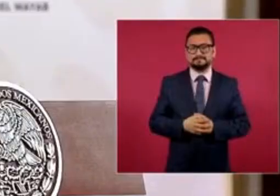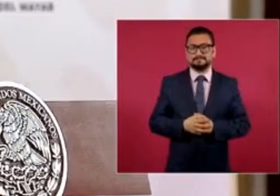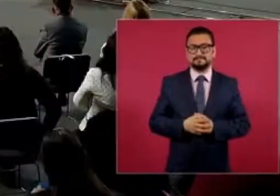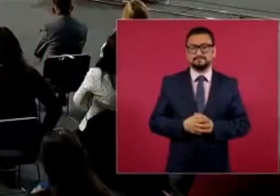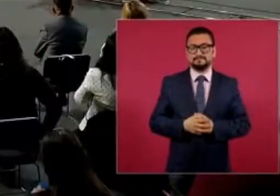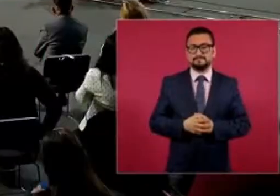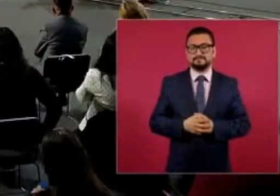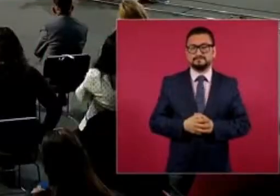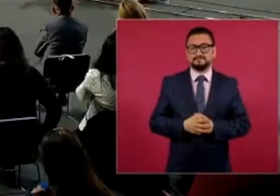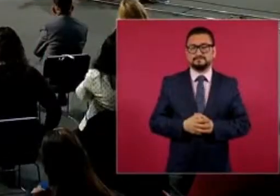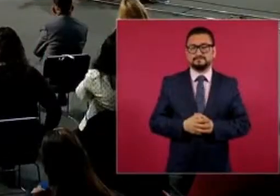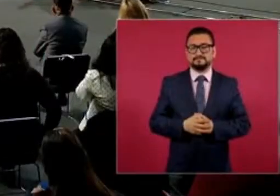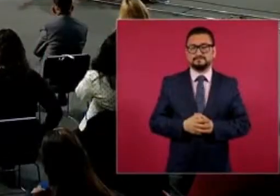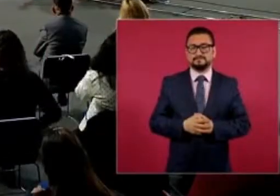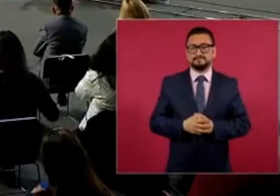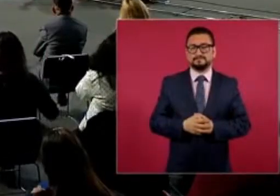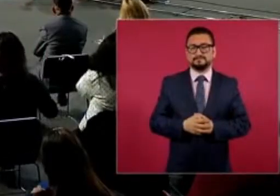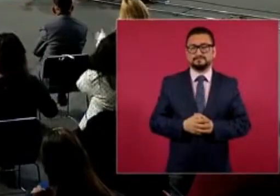hasta